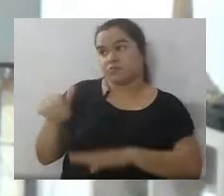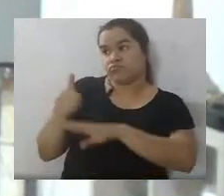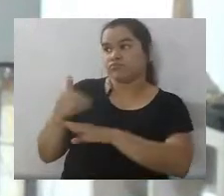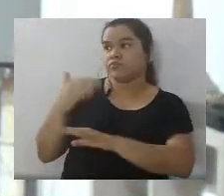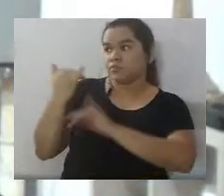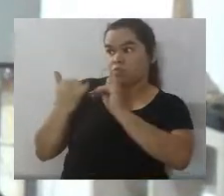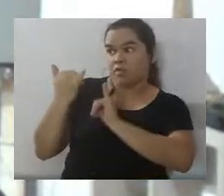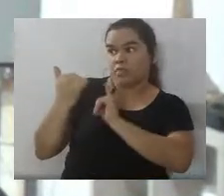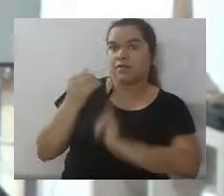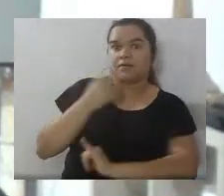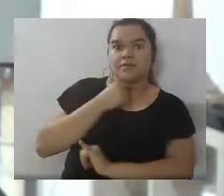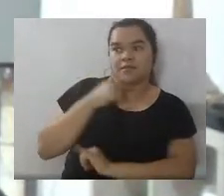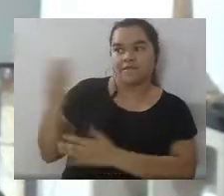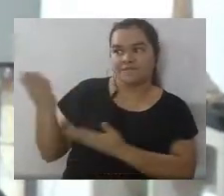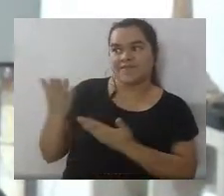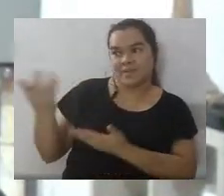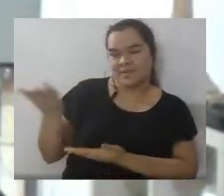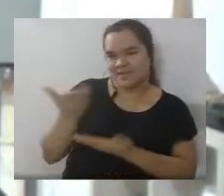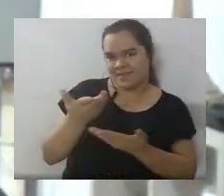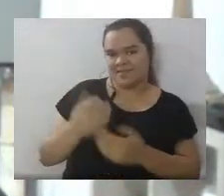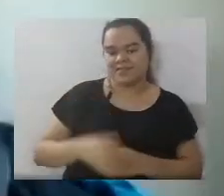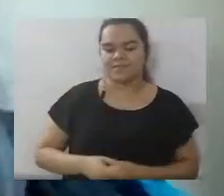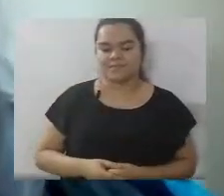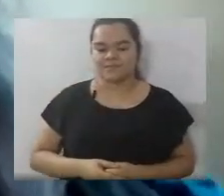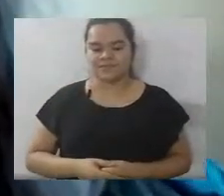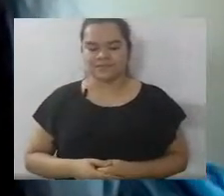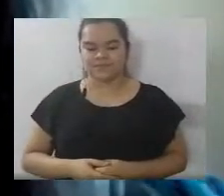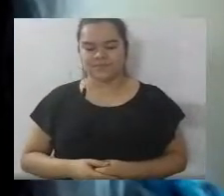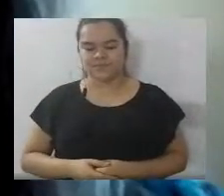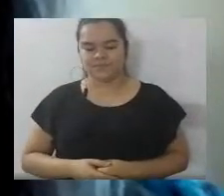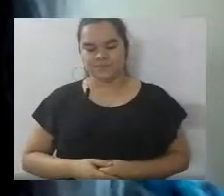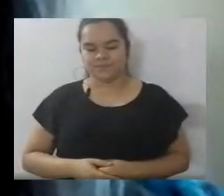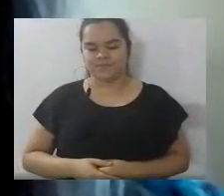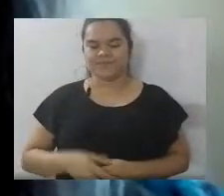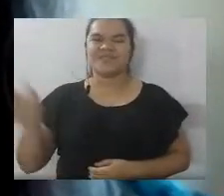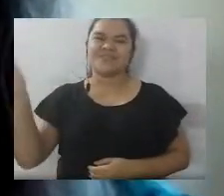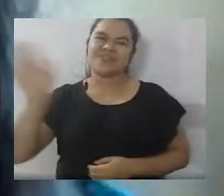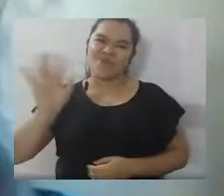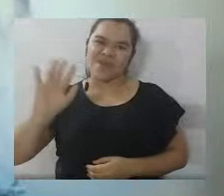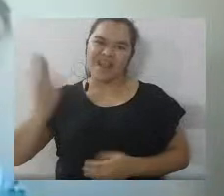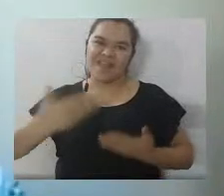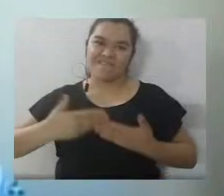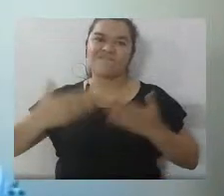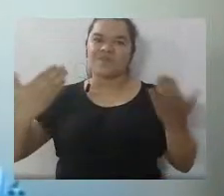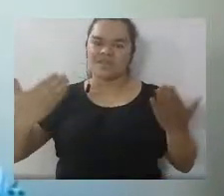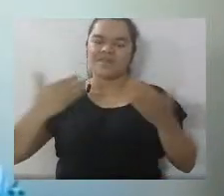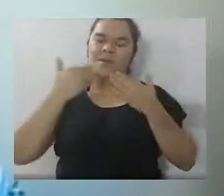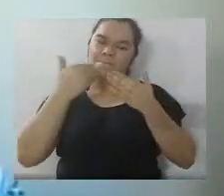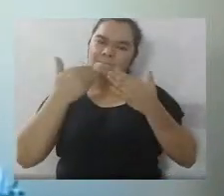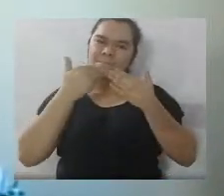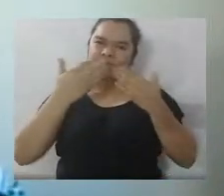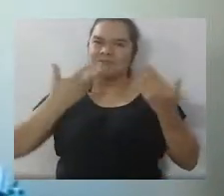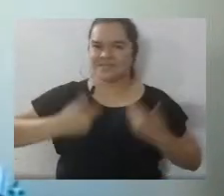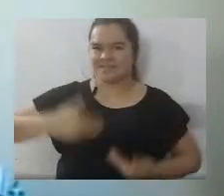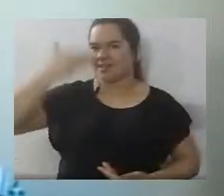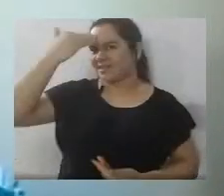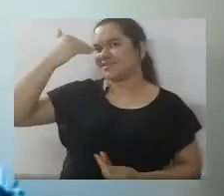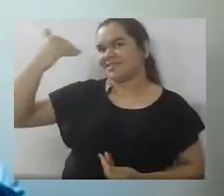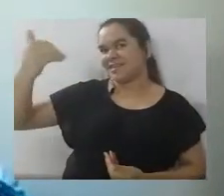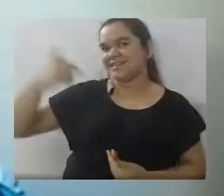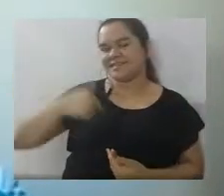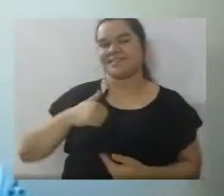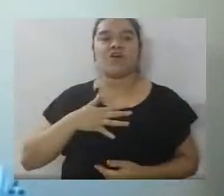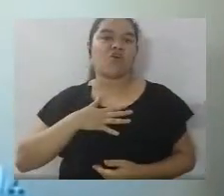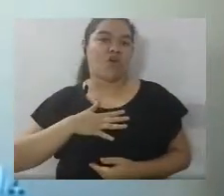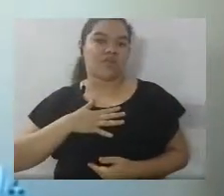particularidades. Bienvenida, profesora. Hola, buenos días, ¿cómo están todos? Muchas gracias por esta invitación. Hola, chiqui,